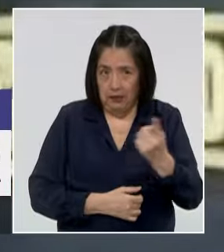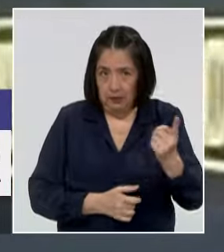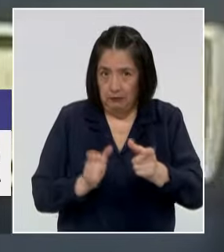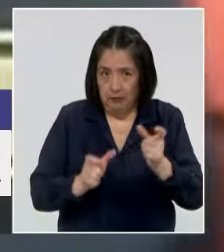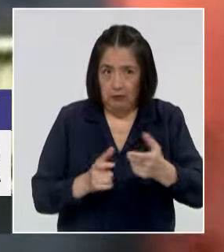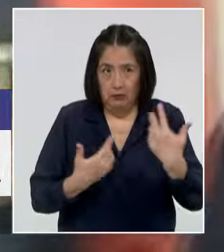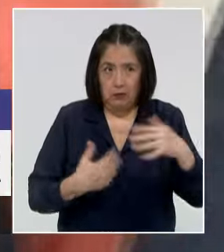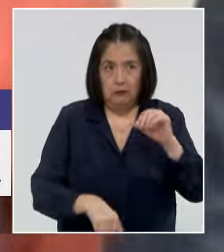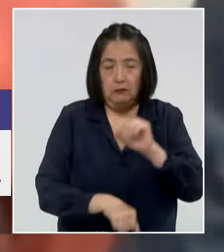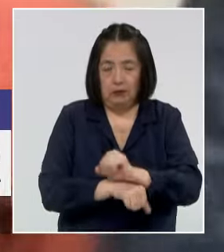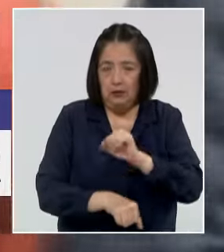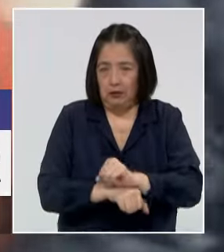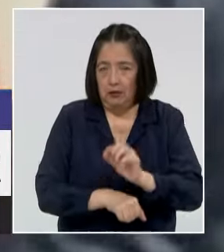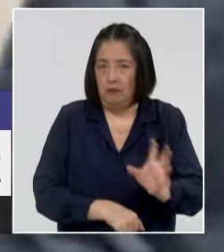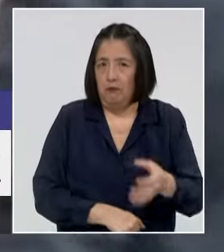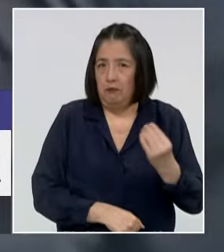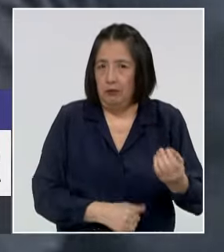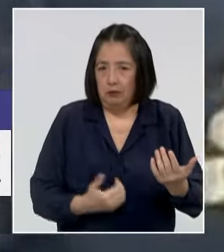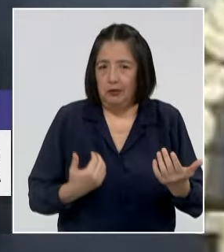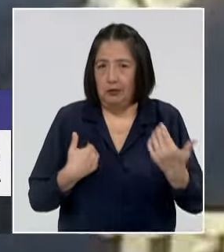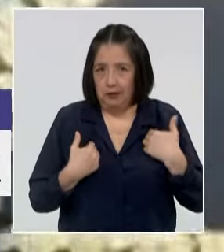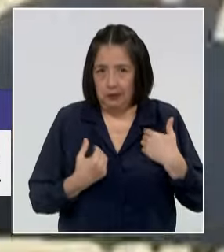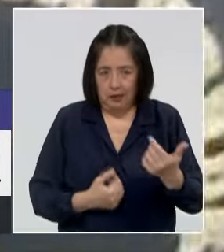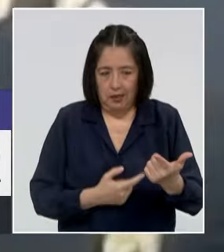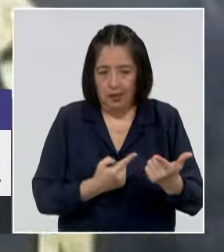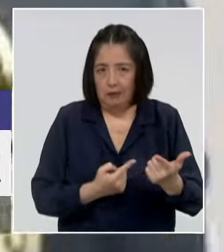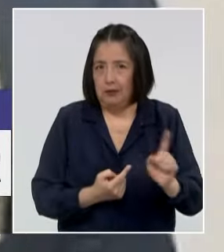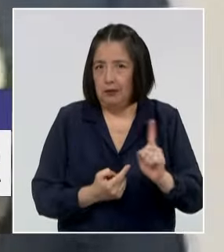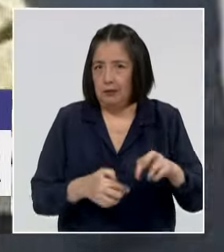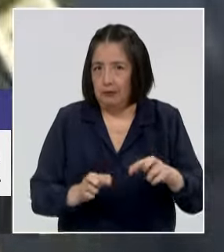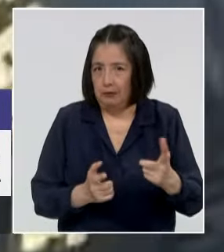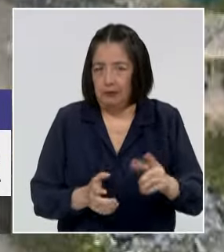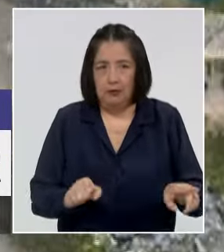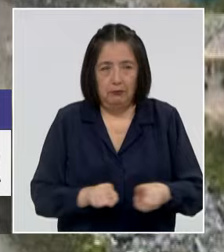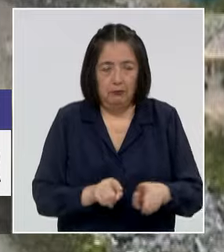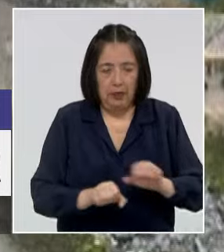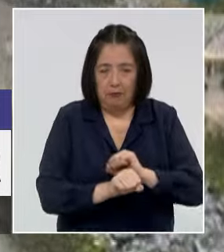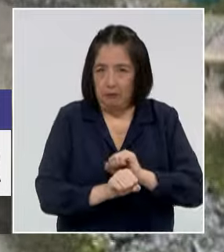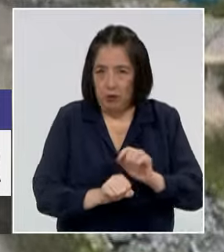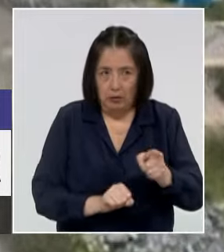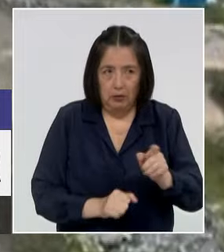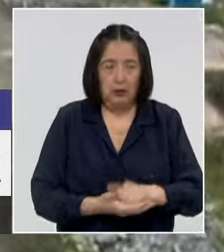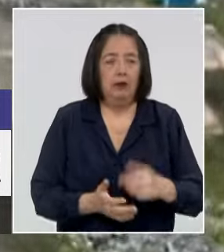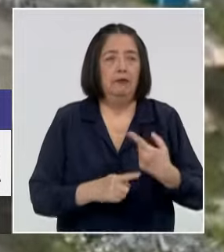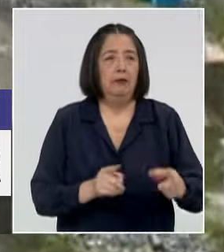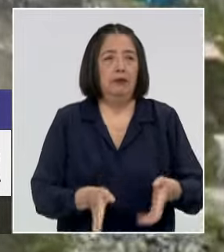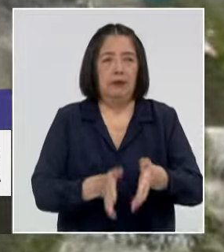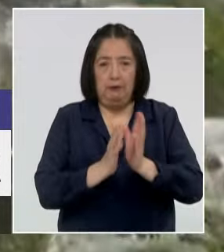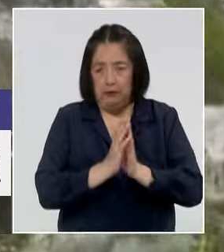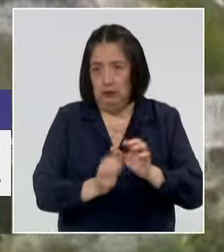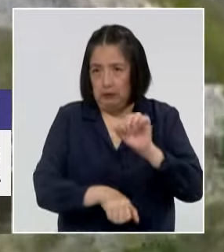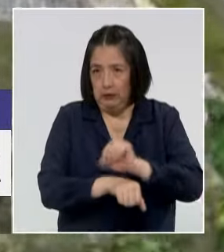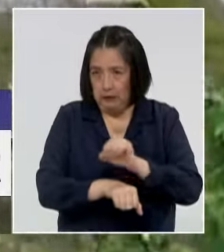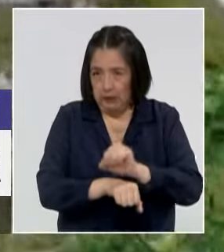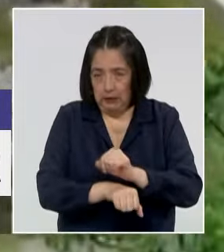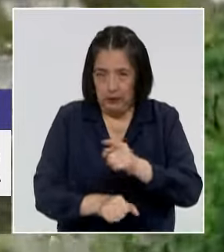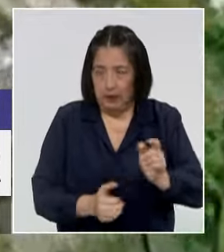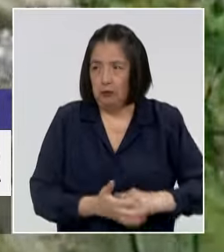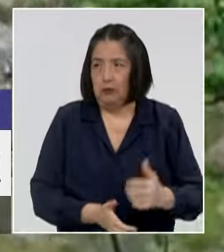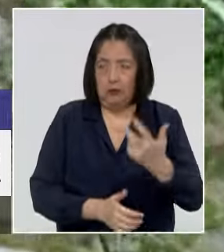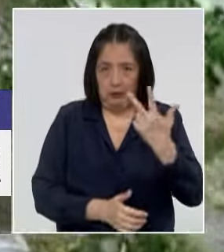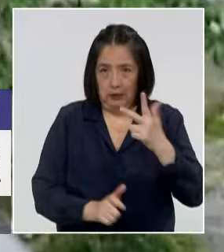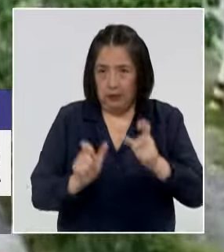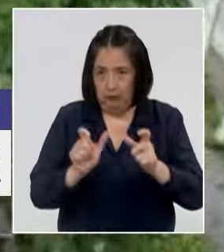quedarán detenidos por tenencia ilegal de armas de fuego y explosivos. Sin embargo, se solicitó la detención preliminar de los